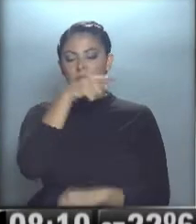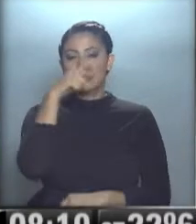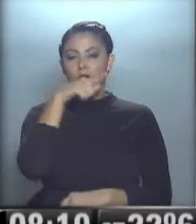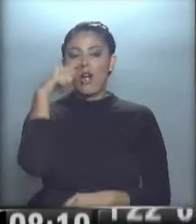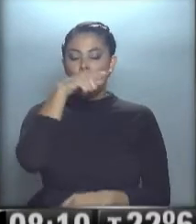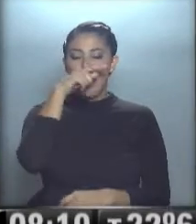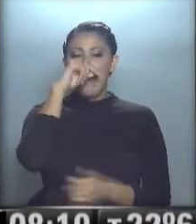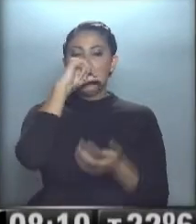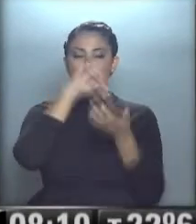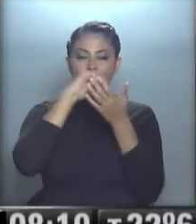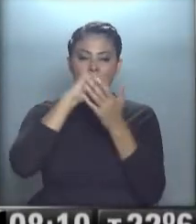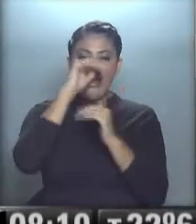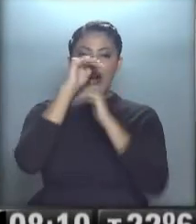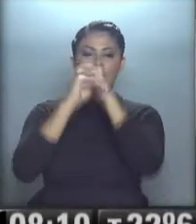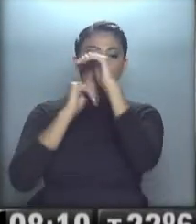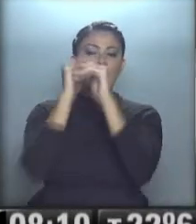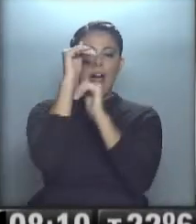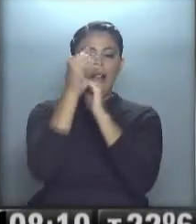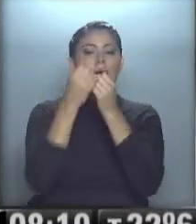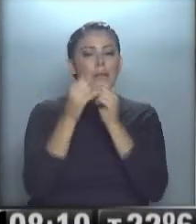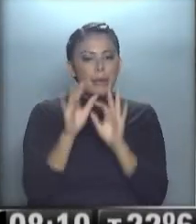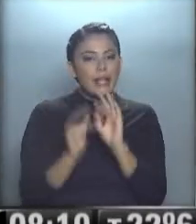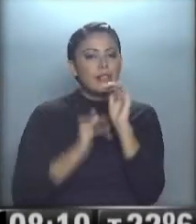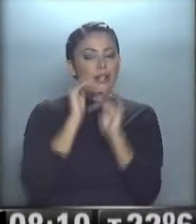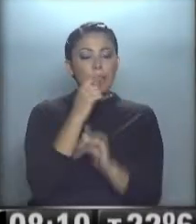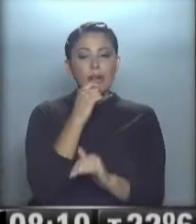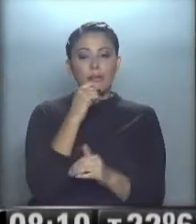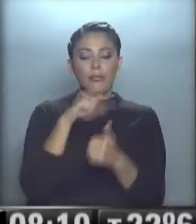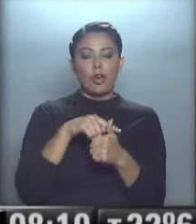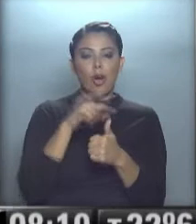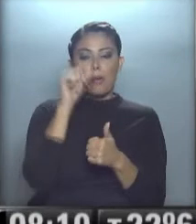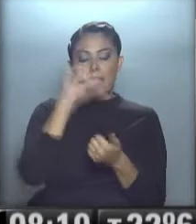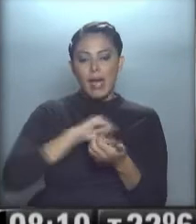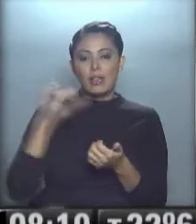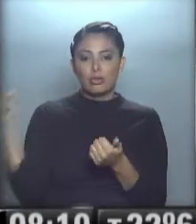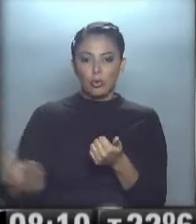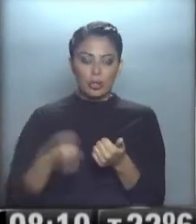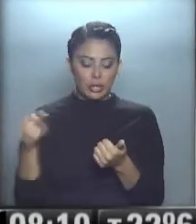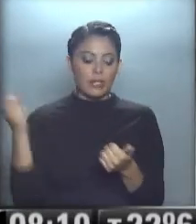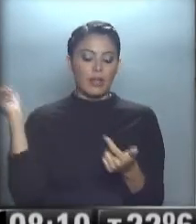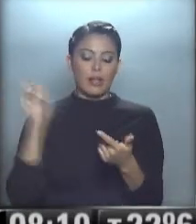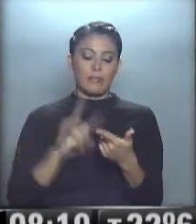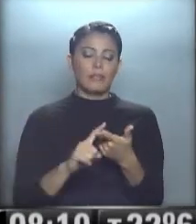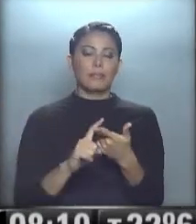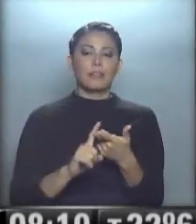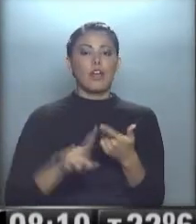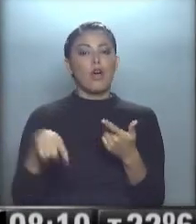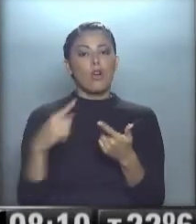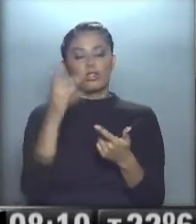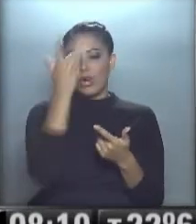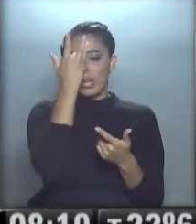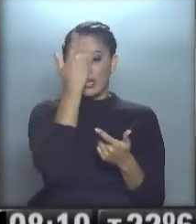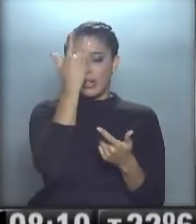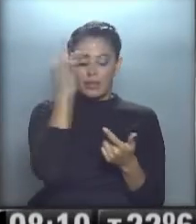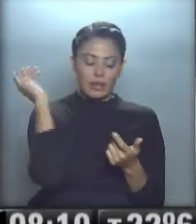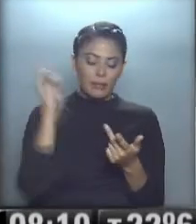emergentes. Lo hemos observado con Turquía, lo hemos observado también con India, lo